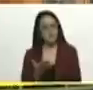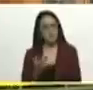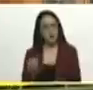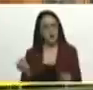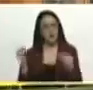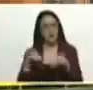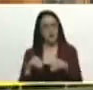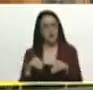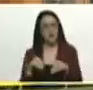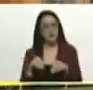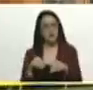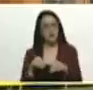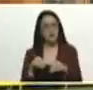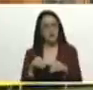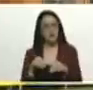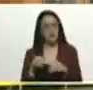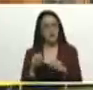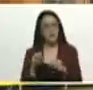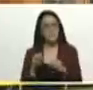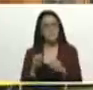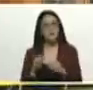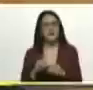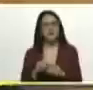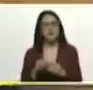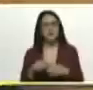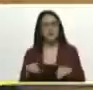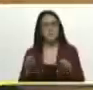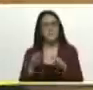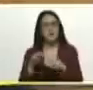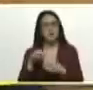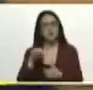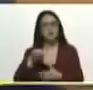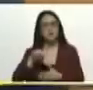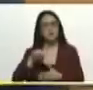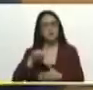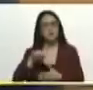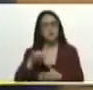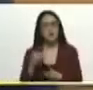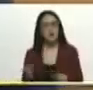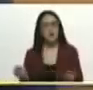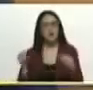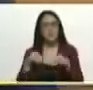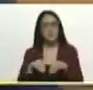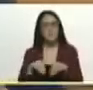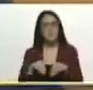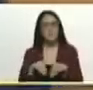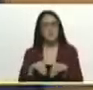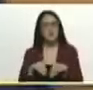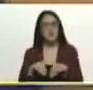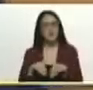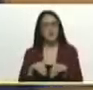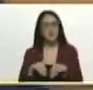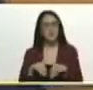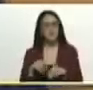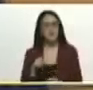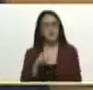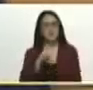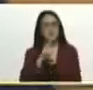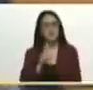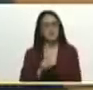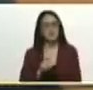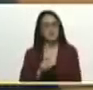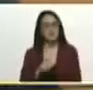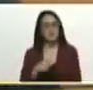acuerdo Mercosur-Unión Europea, si hay una persona aquí que quiere cerrar ese acuerdo, firmarlo, esa persona soy yo.